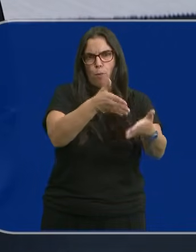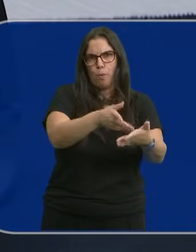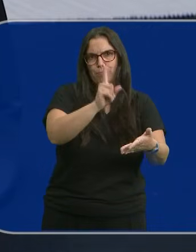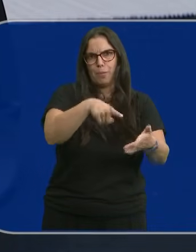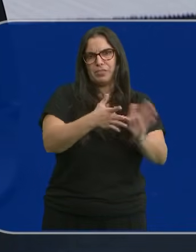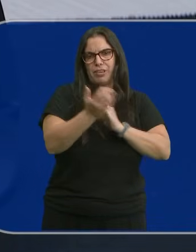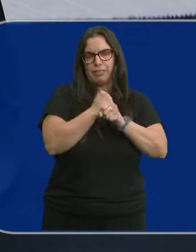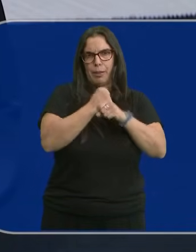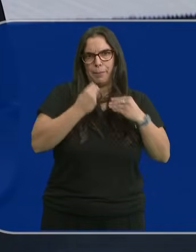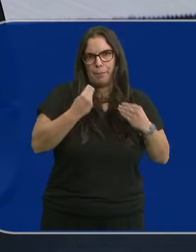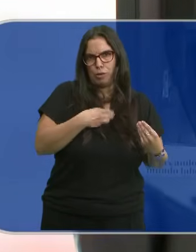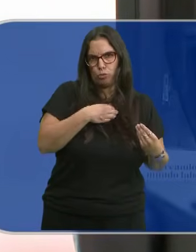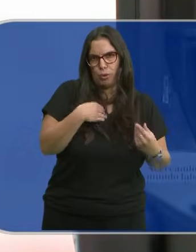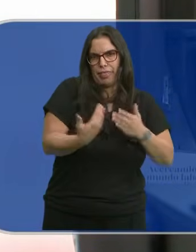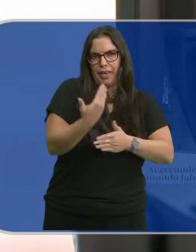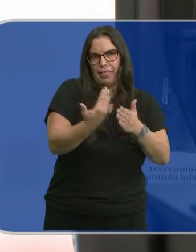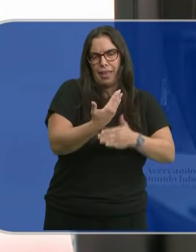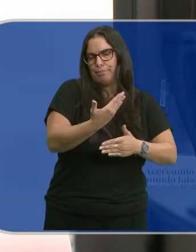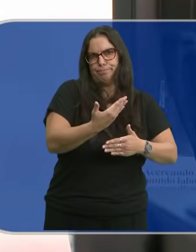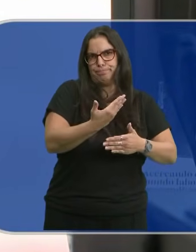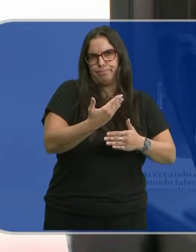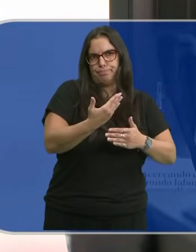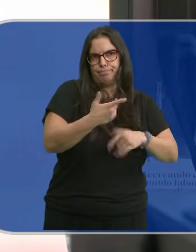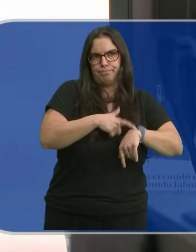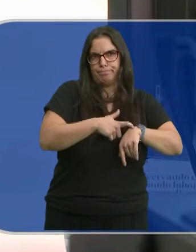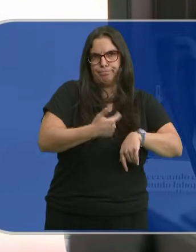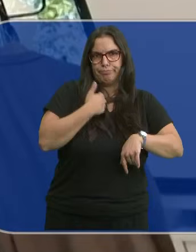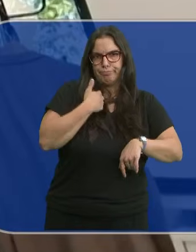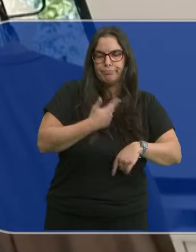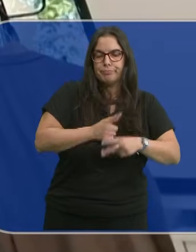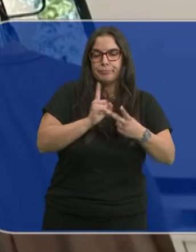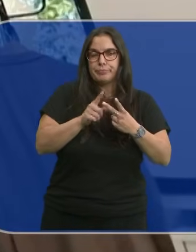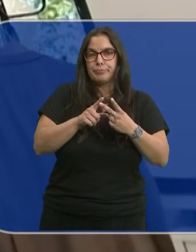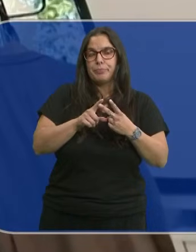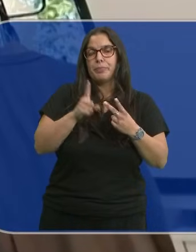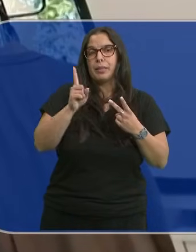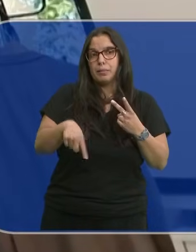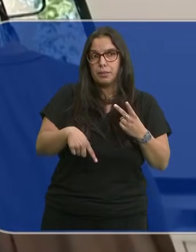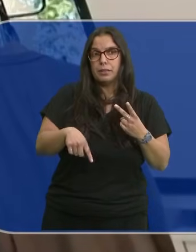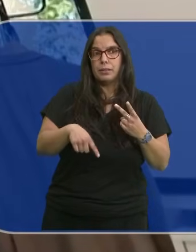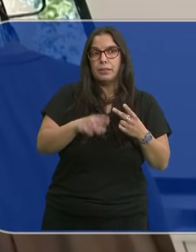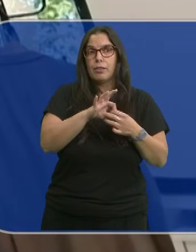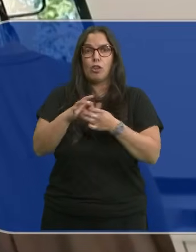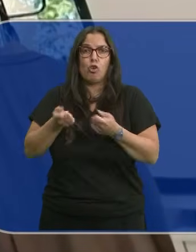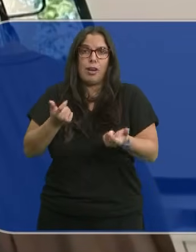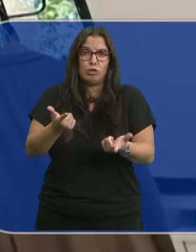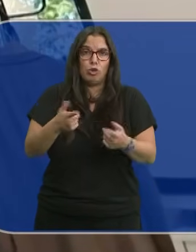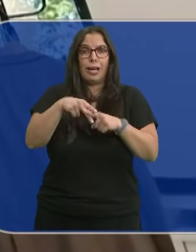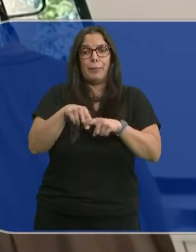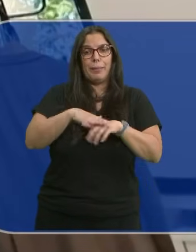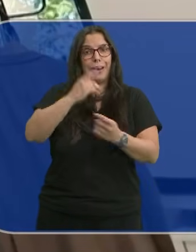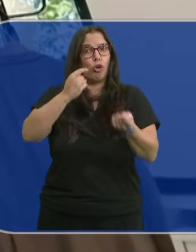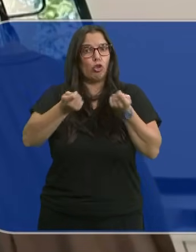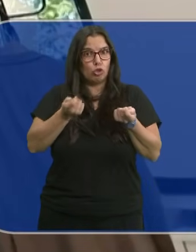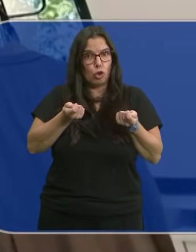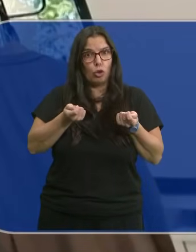pone frenos al trabajo del día a día del trabajador y por lo tanto se pierde productividad, ¿no? Y la segunda que se pierde tiene que ver con el coste. Las herramientas de